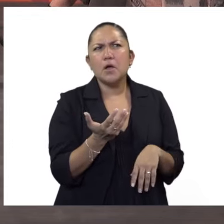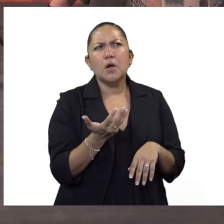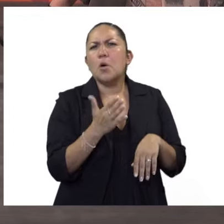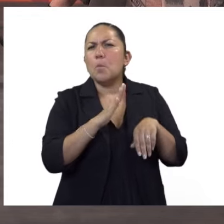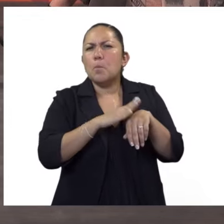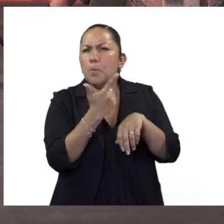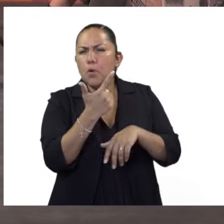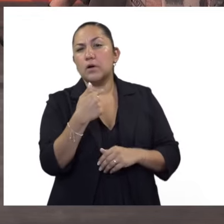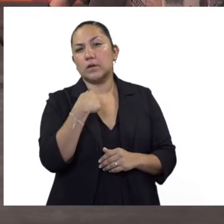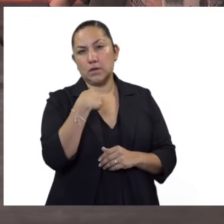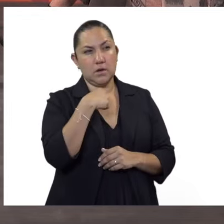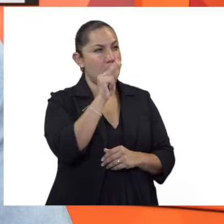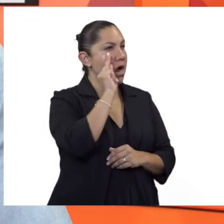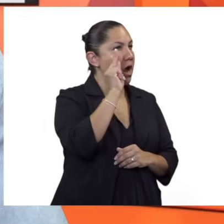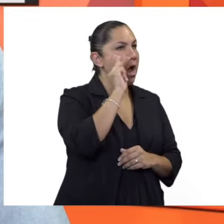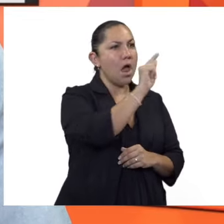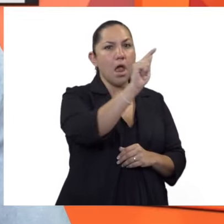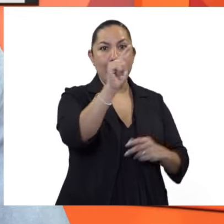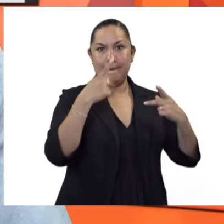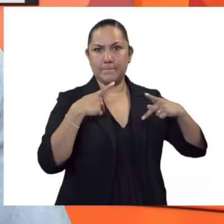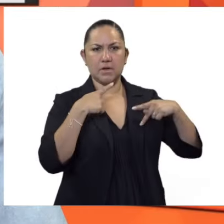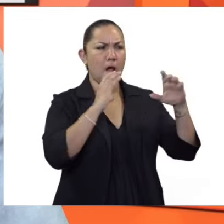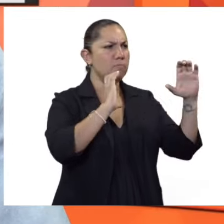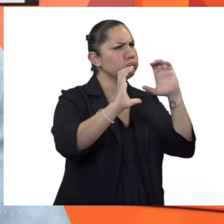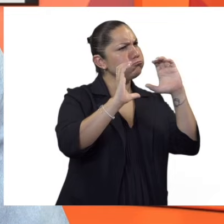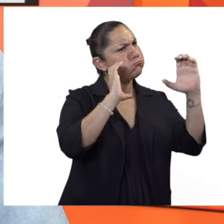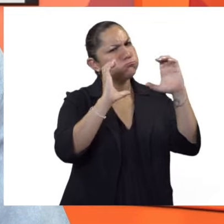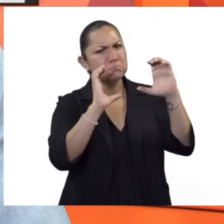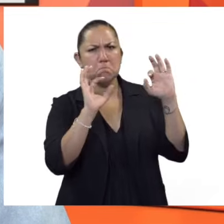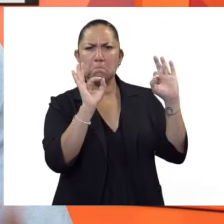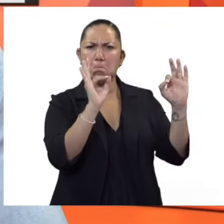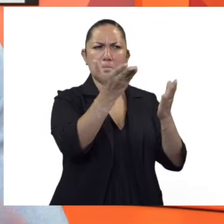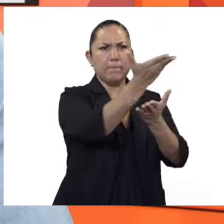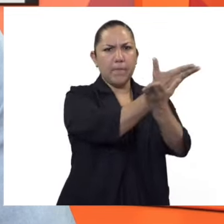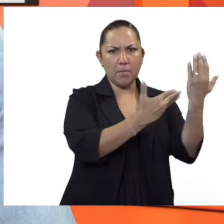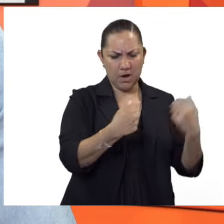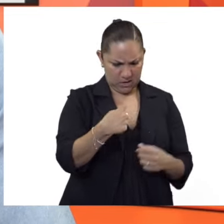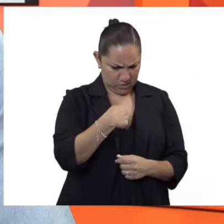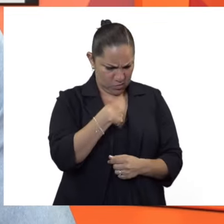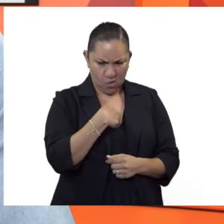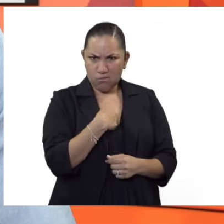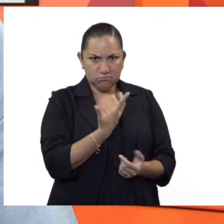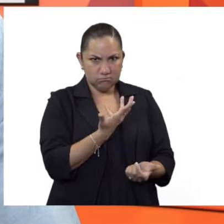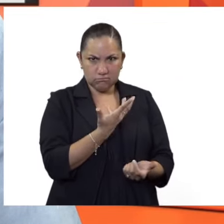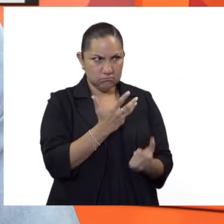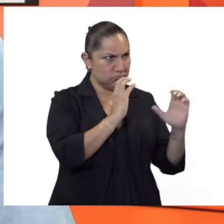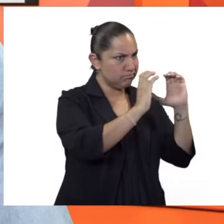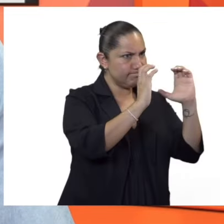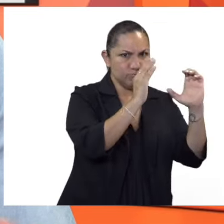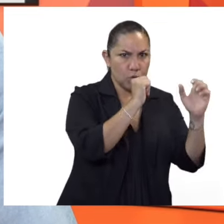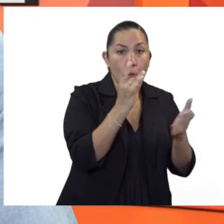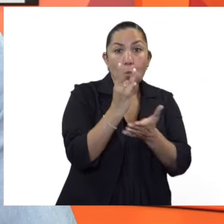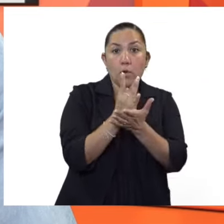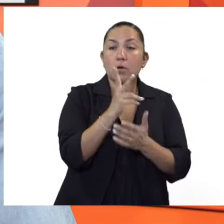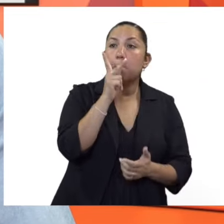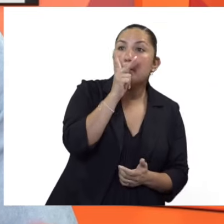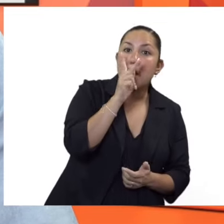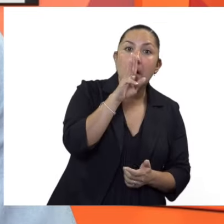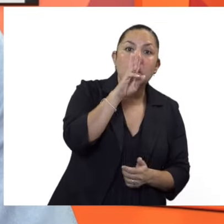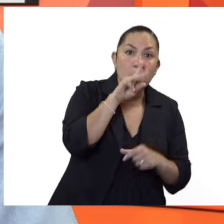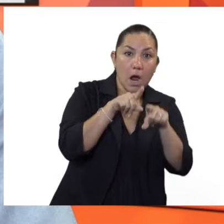daba cuenta que había gente que se comunicaban sin problema y yo no y solamente me comunicaba con mi mamá con mi papá y mi